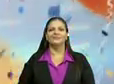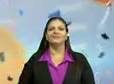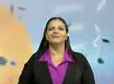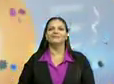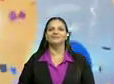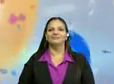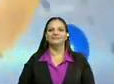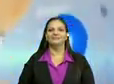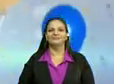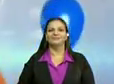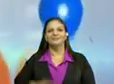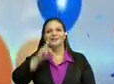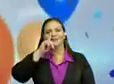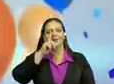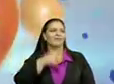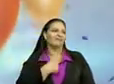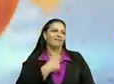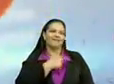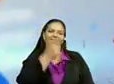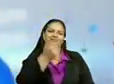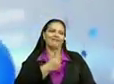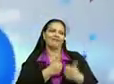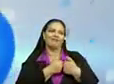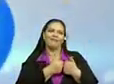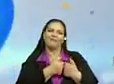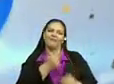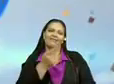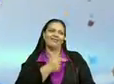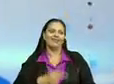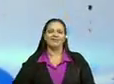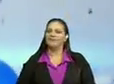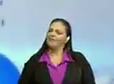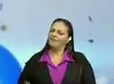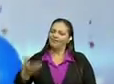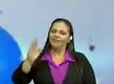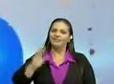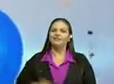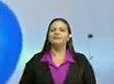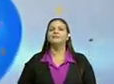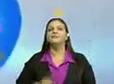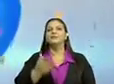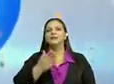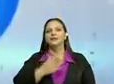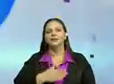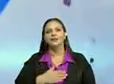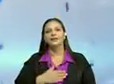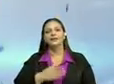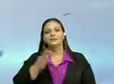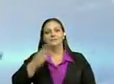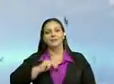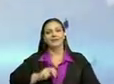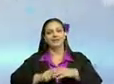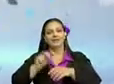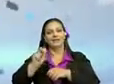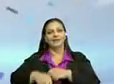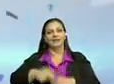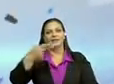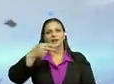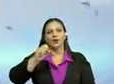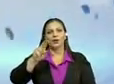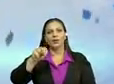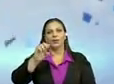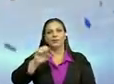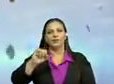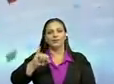¡Felicidades! Un besito para mi princesa, para ella, Amira, para su hija, Oni y su esposo Jorge Romero, que hacen una